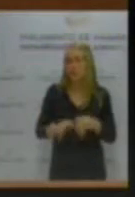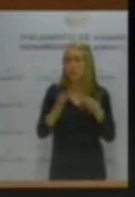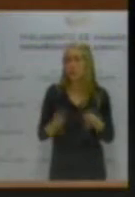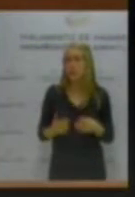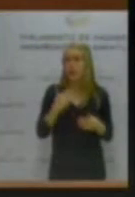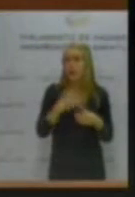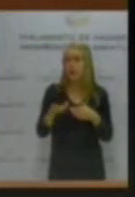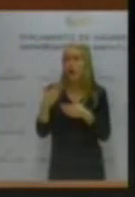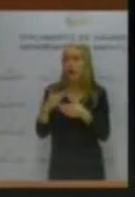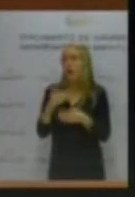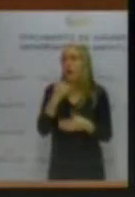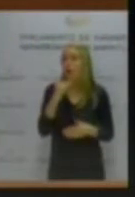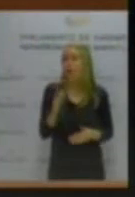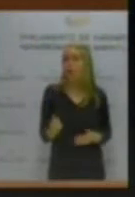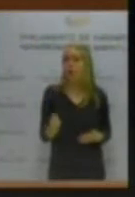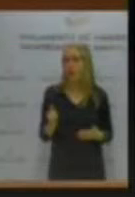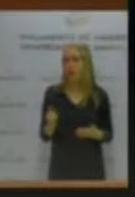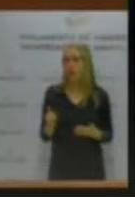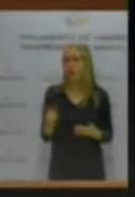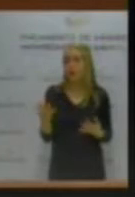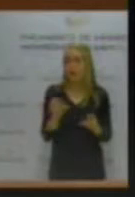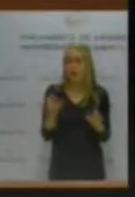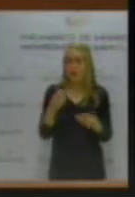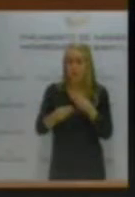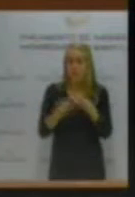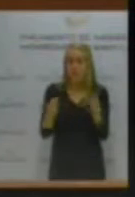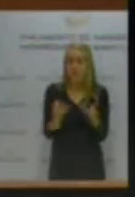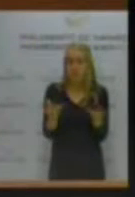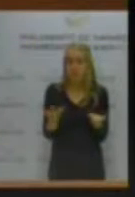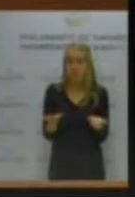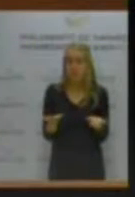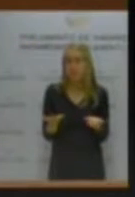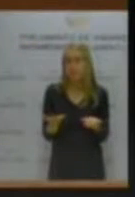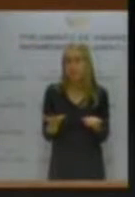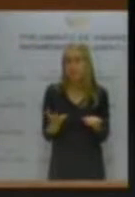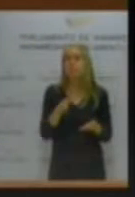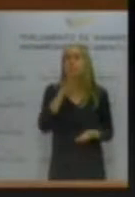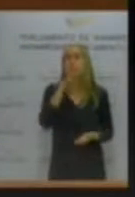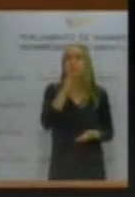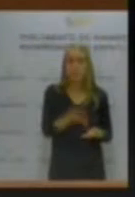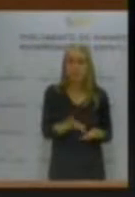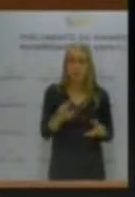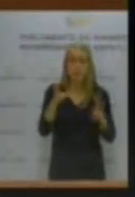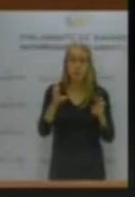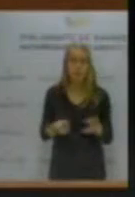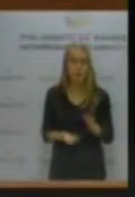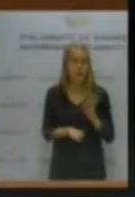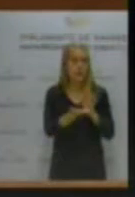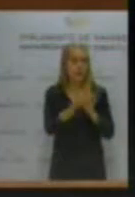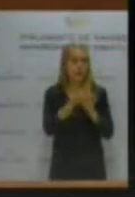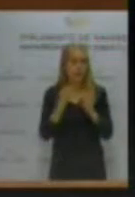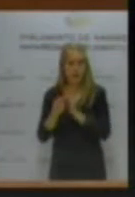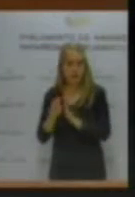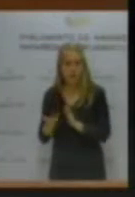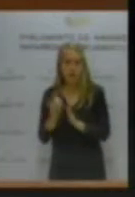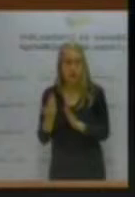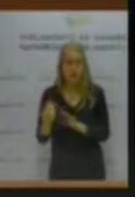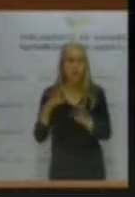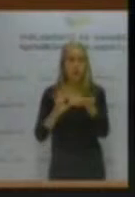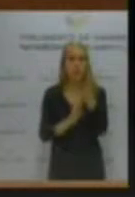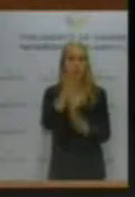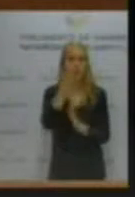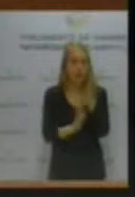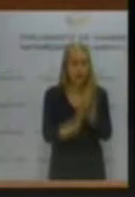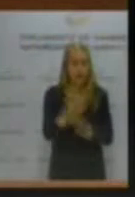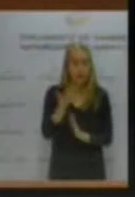residuo final que algo habrá que hacer con ella, por lo que el impuesto a la eliminación a vertedero y a la incineración de residuos